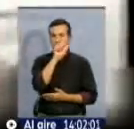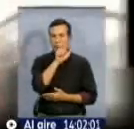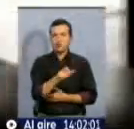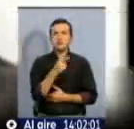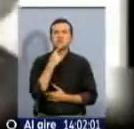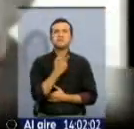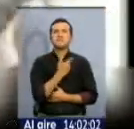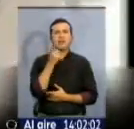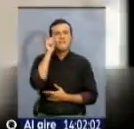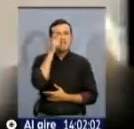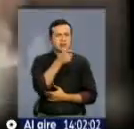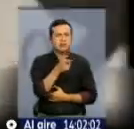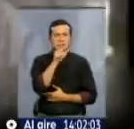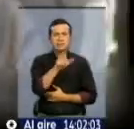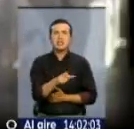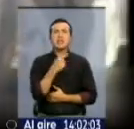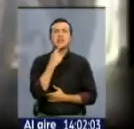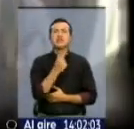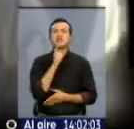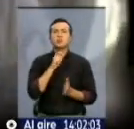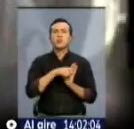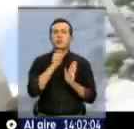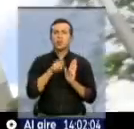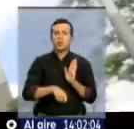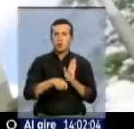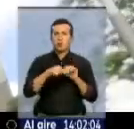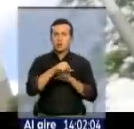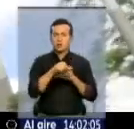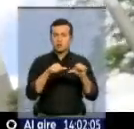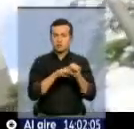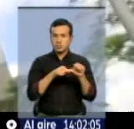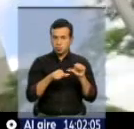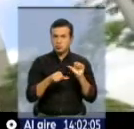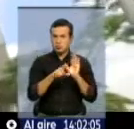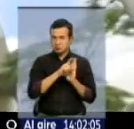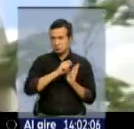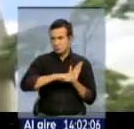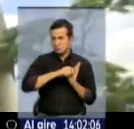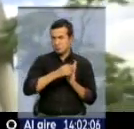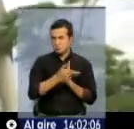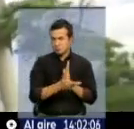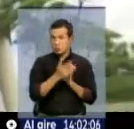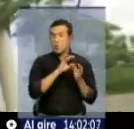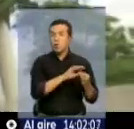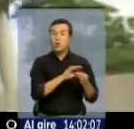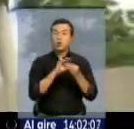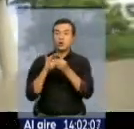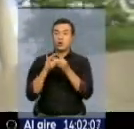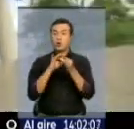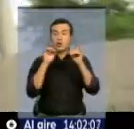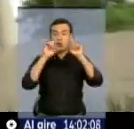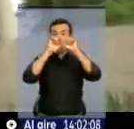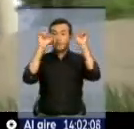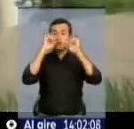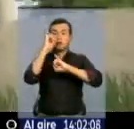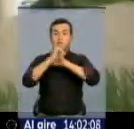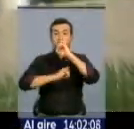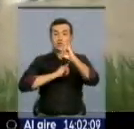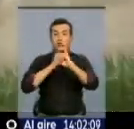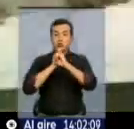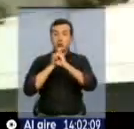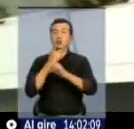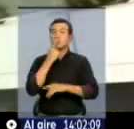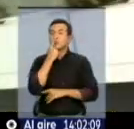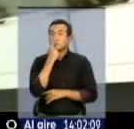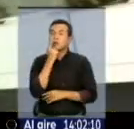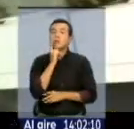R., la fiscalía identificó que fue su abogado y asesor legal, pero el rol más importante es que fue el supuesto nexo con los empresarios extranjeros y de Odebrecht